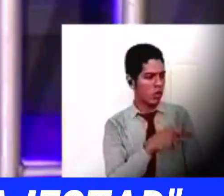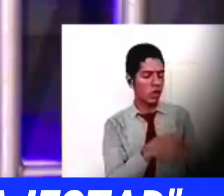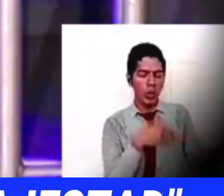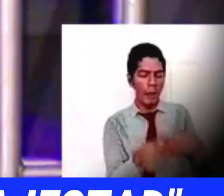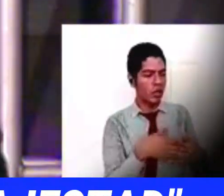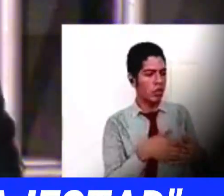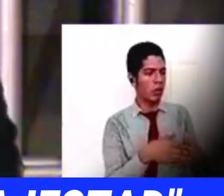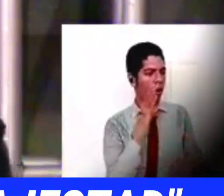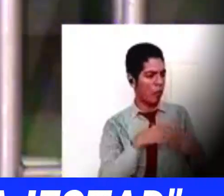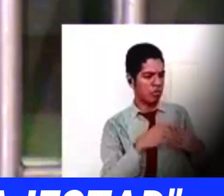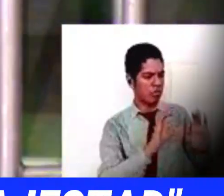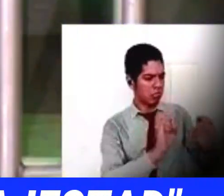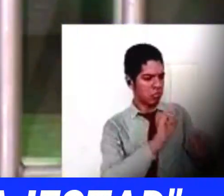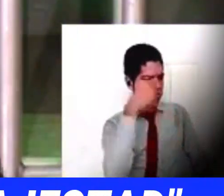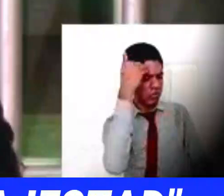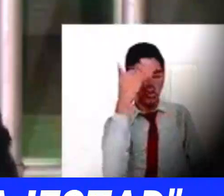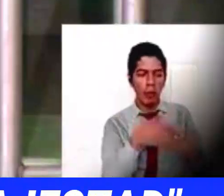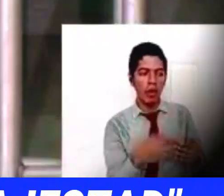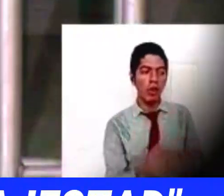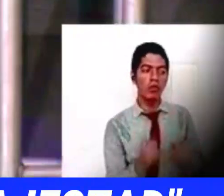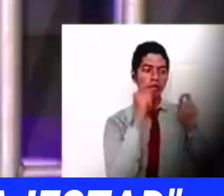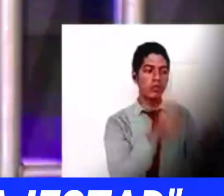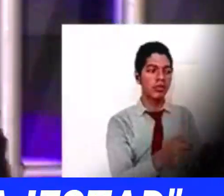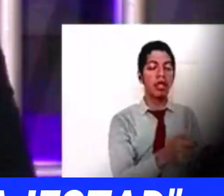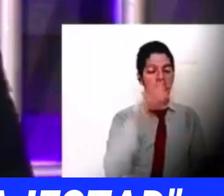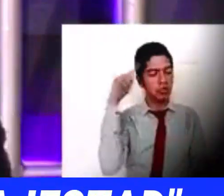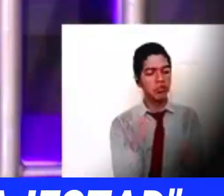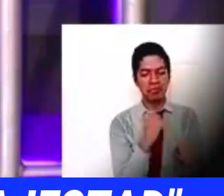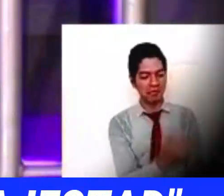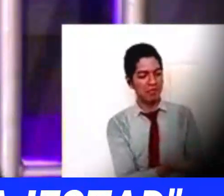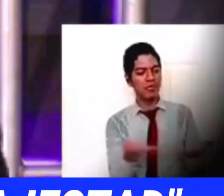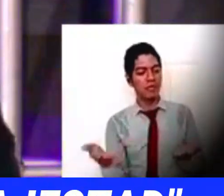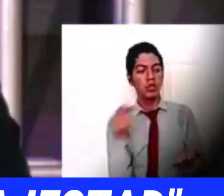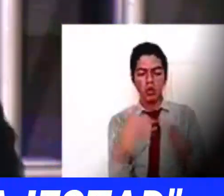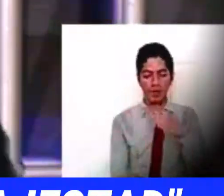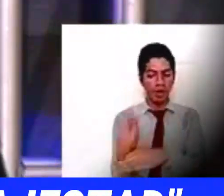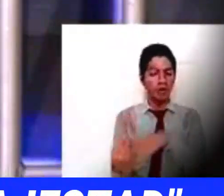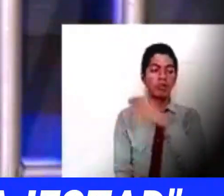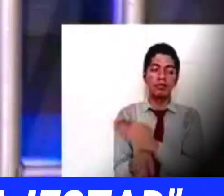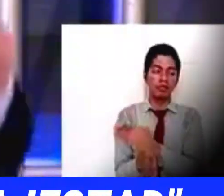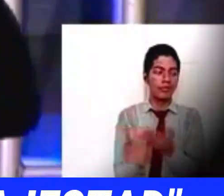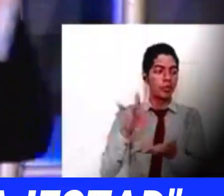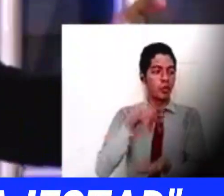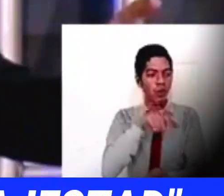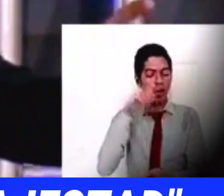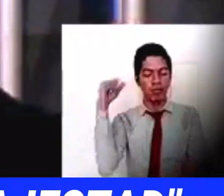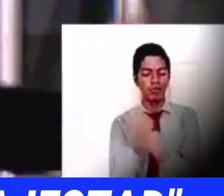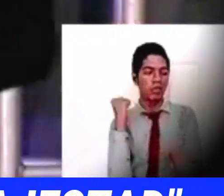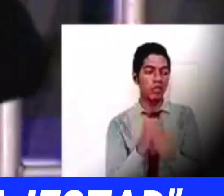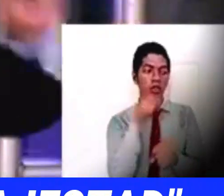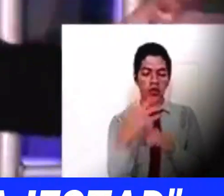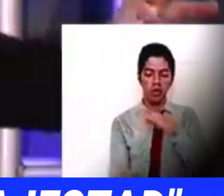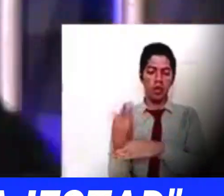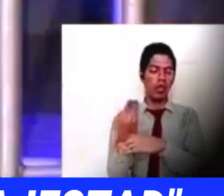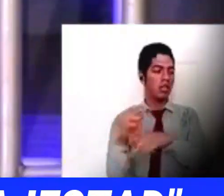durar mientras estés en esa iglesia. Mientras permanezcas en la iglesia tendrás trabajo. El día que te vayas de la iglesia, ahí se te